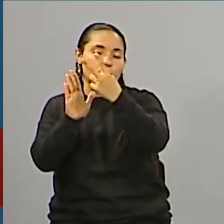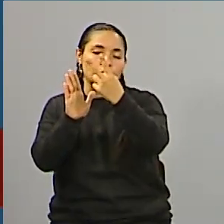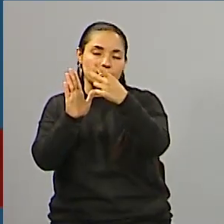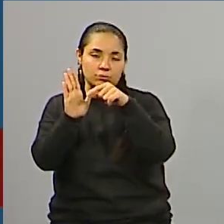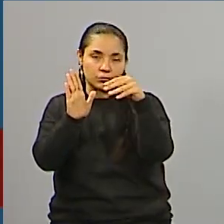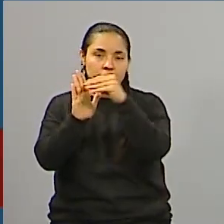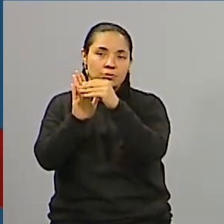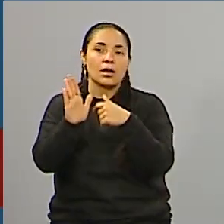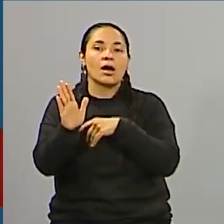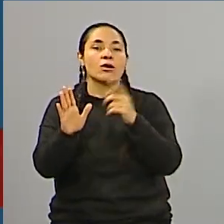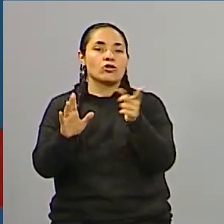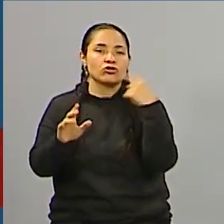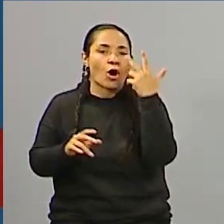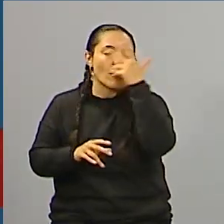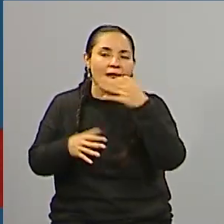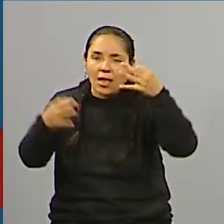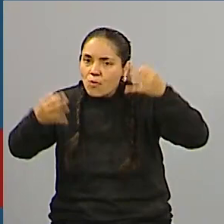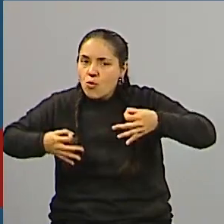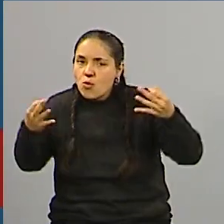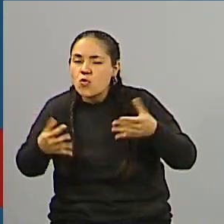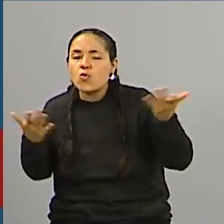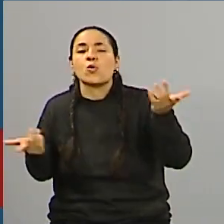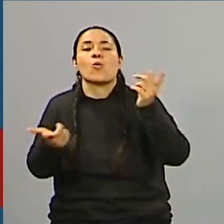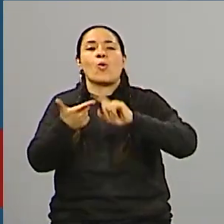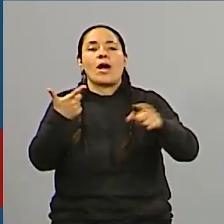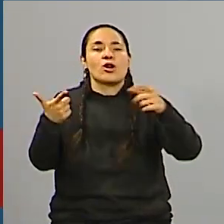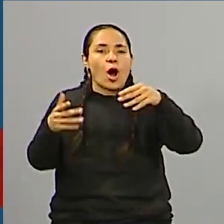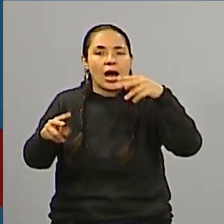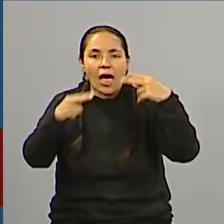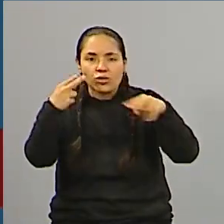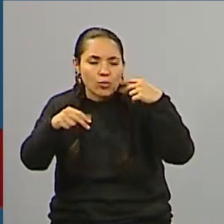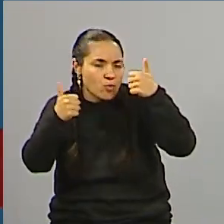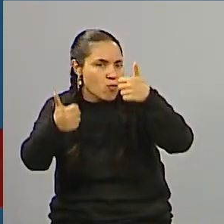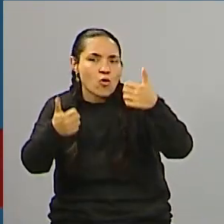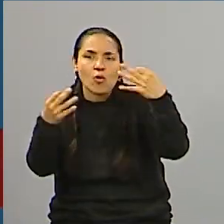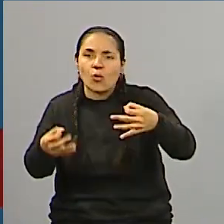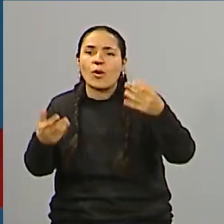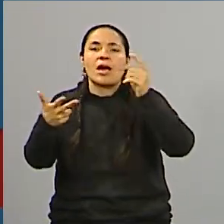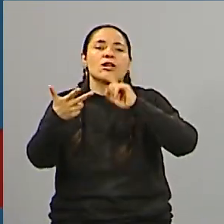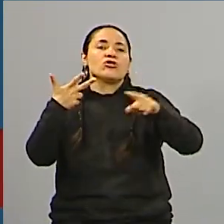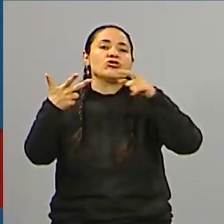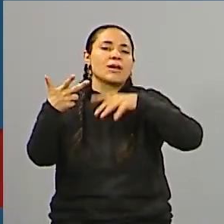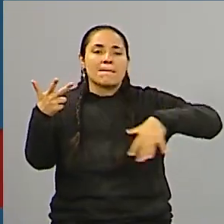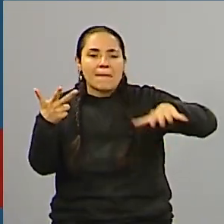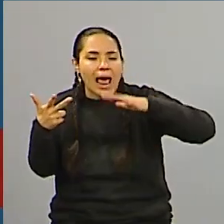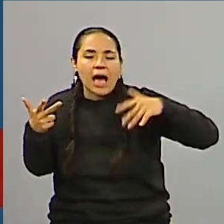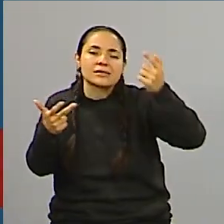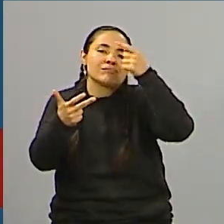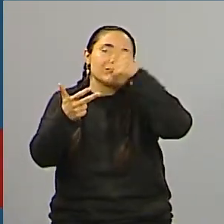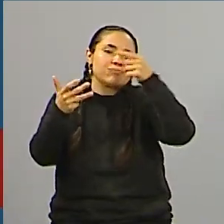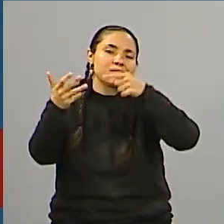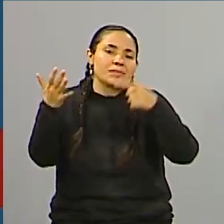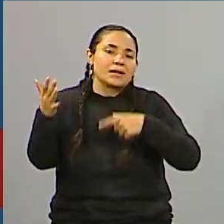que producto de que la gente dijo, bueno, ya está en la montañita de Mendoza y los vinos, vámonos a la costa.